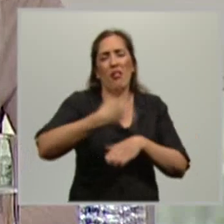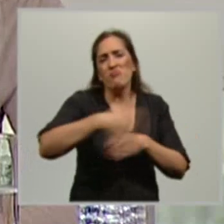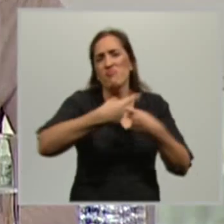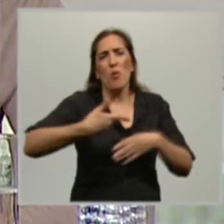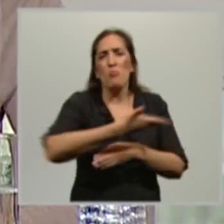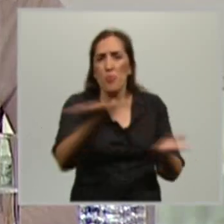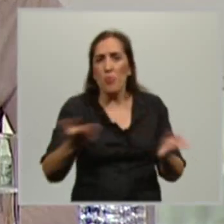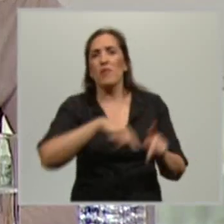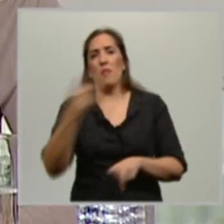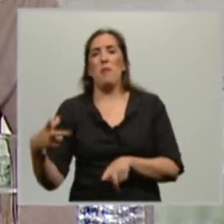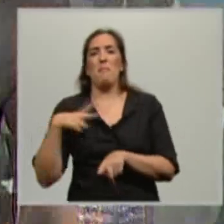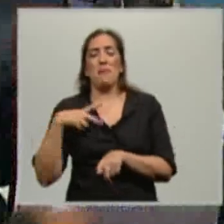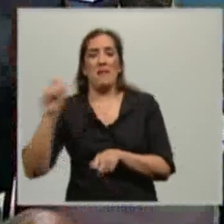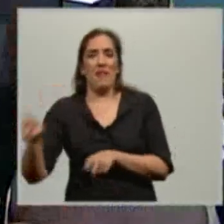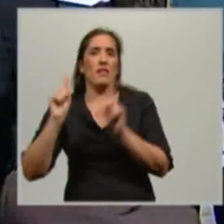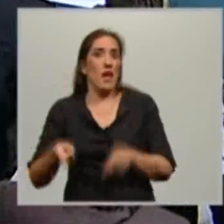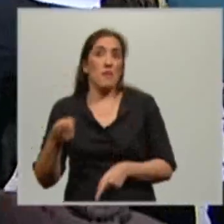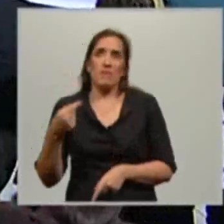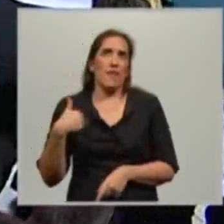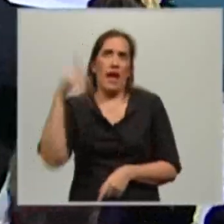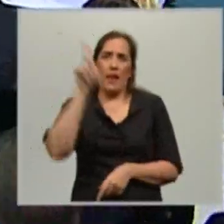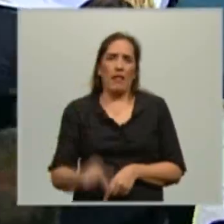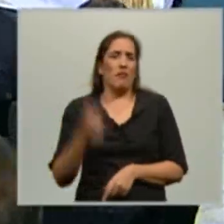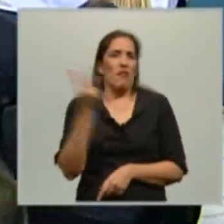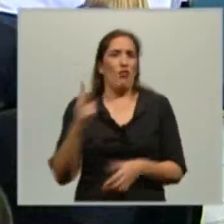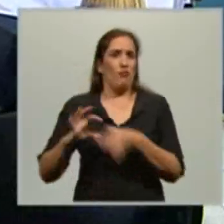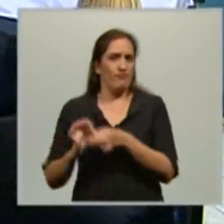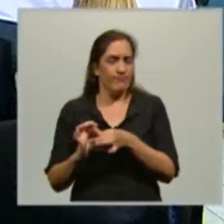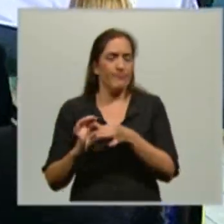la República Argentina. Yo recuerdo, y